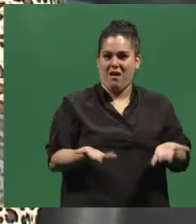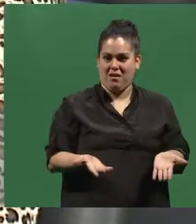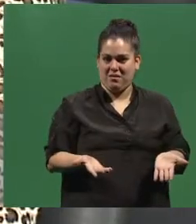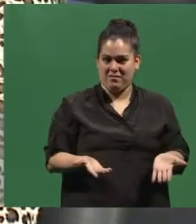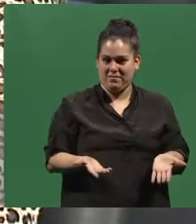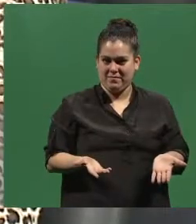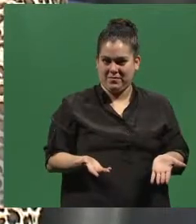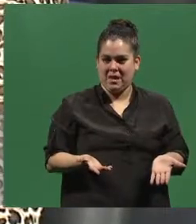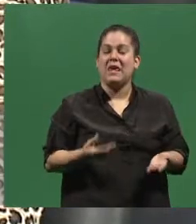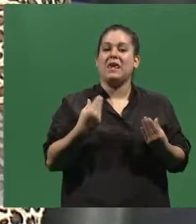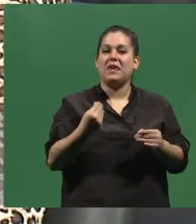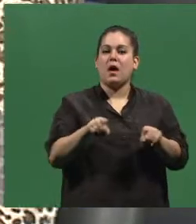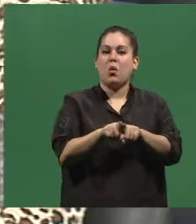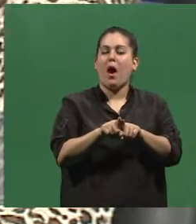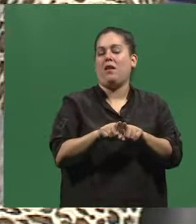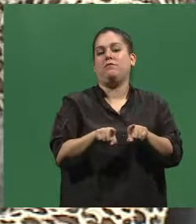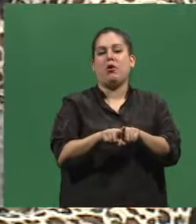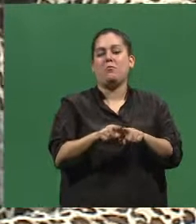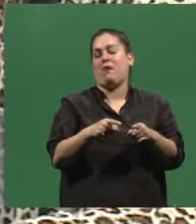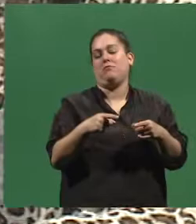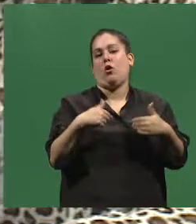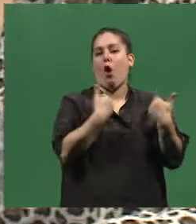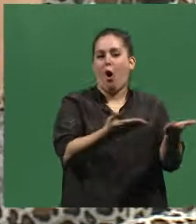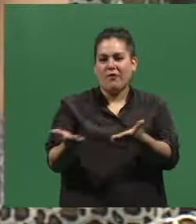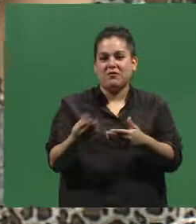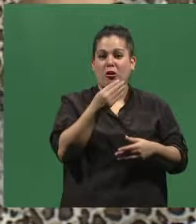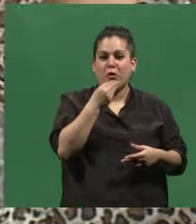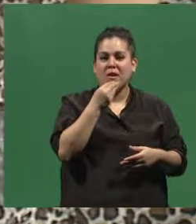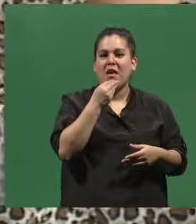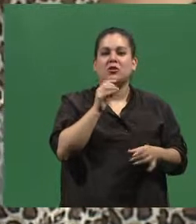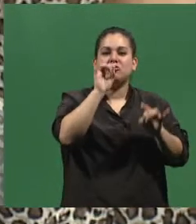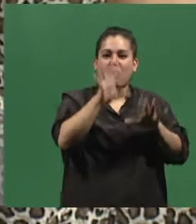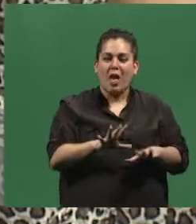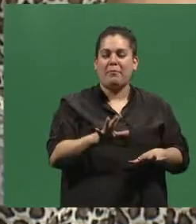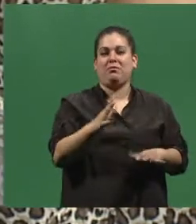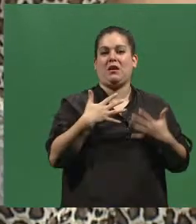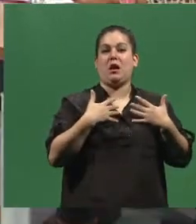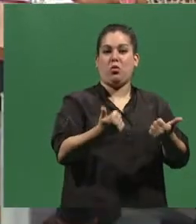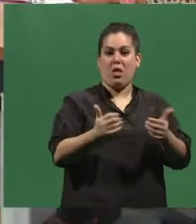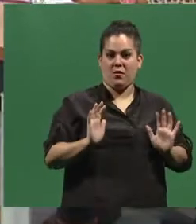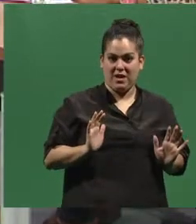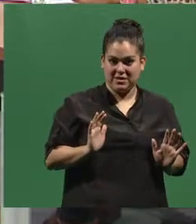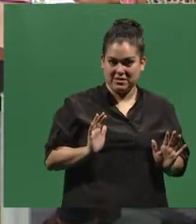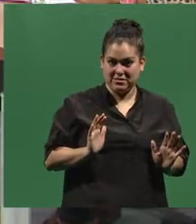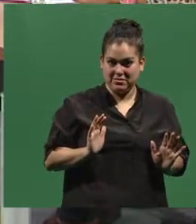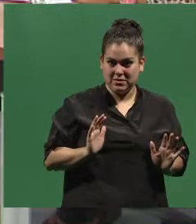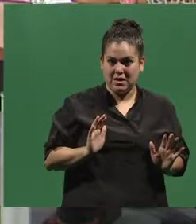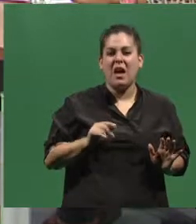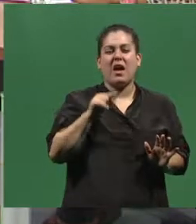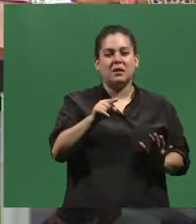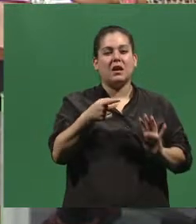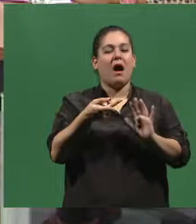y solamente donde la oferta, digamos, tenga que ver con alimentos nutritivos. Ahí queda planteado como esto del